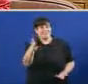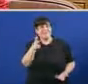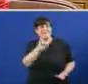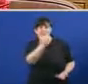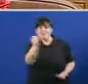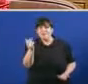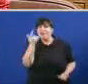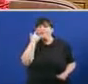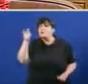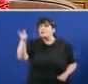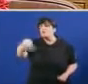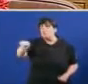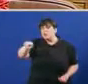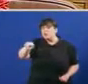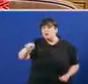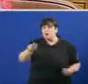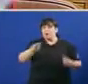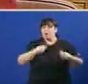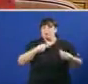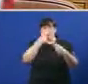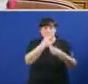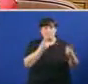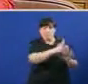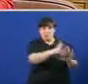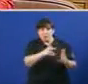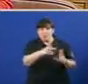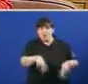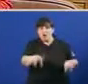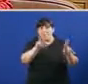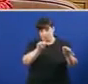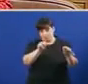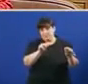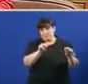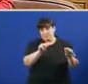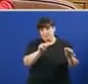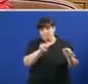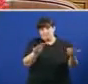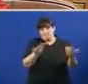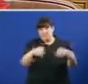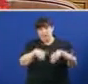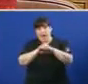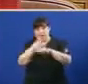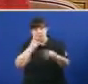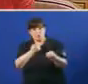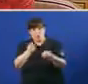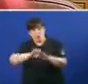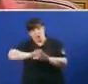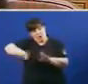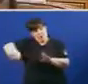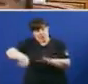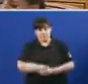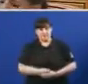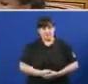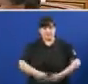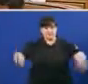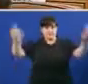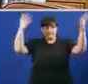vai a deixar de saquear a sanidade pública para que os seus amigos sigan a facer negocio.